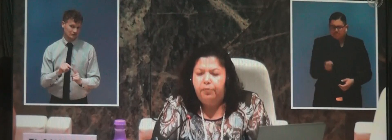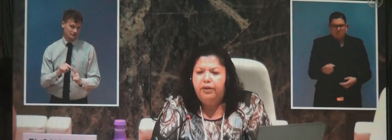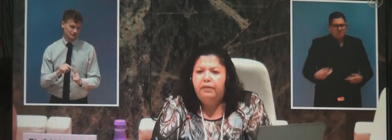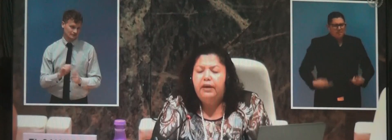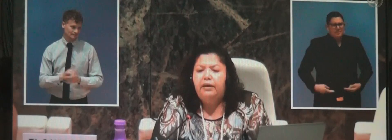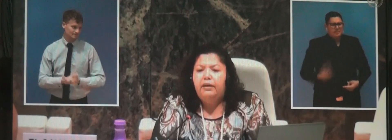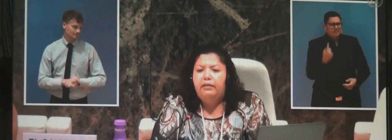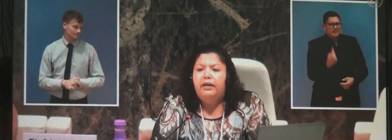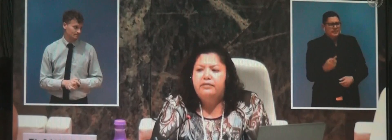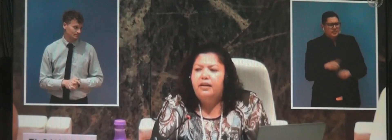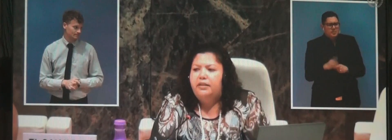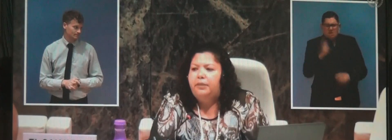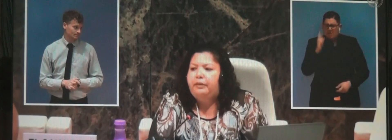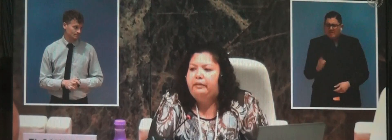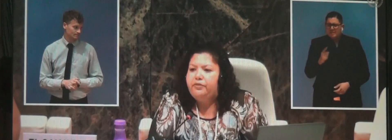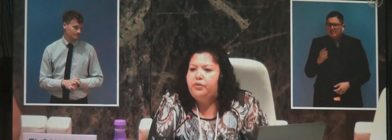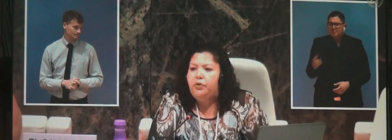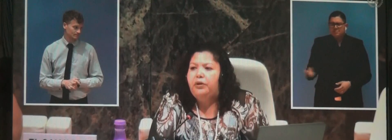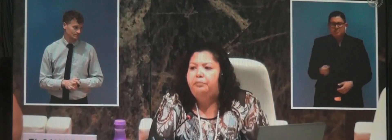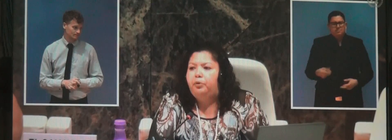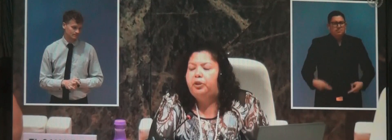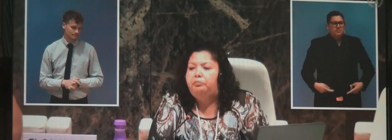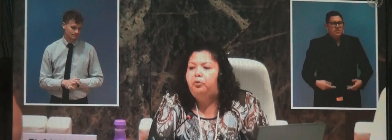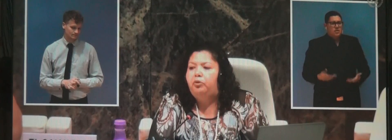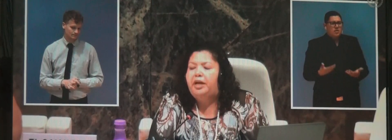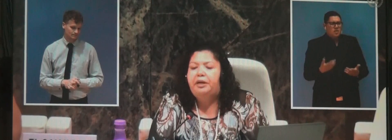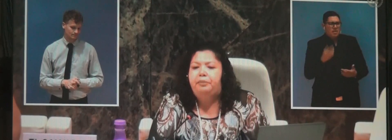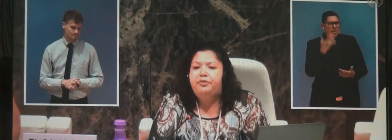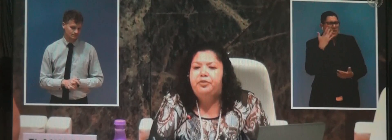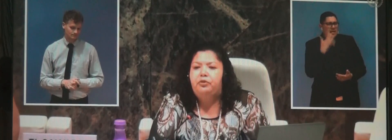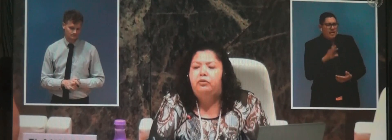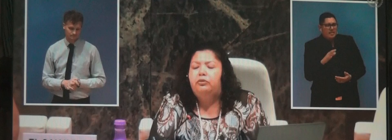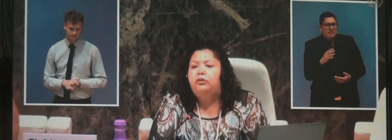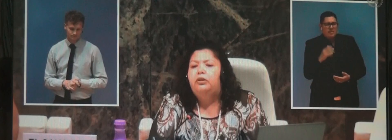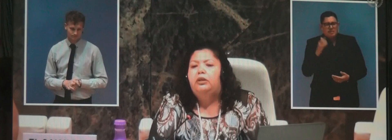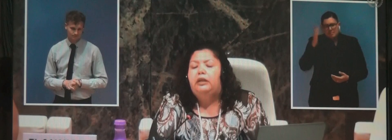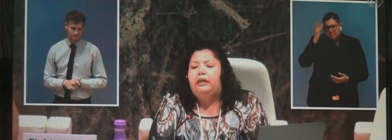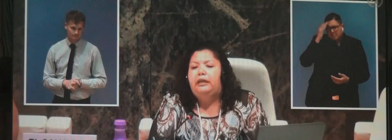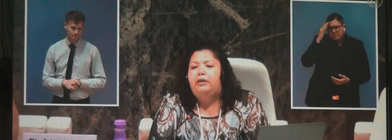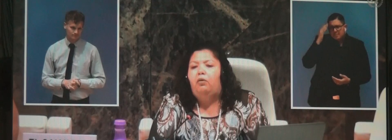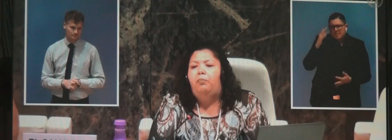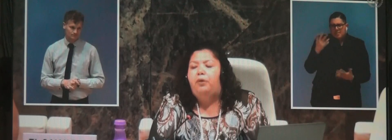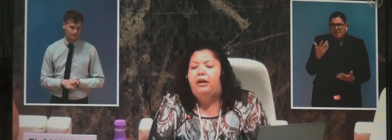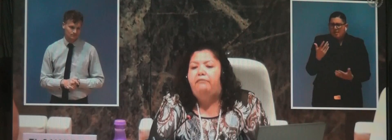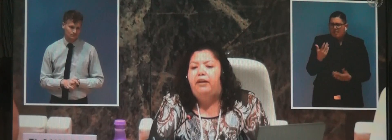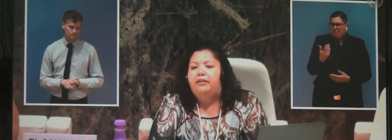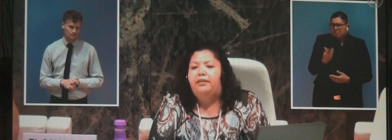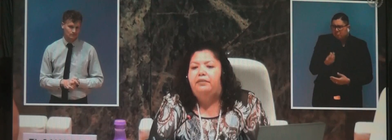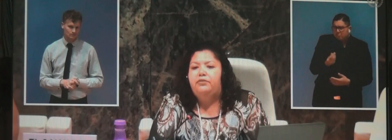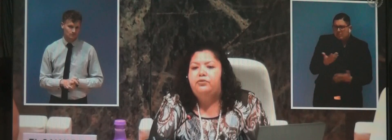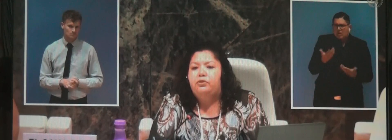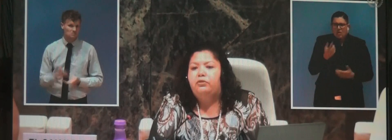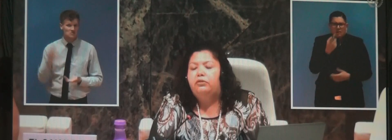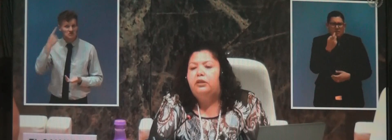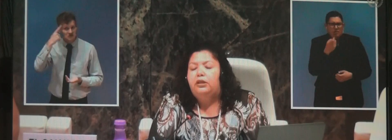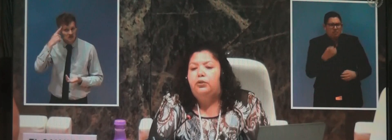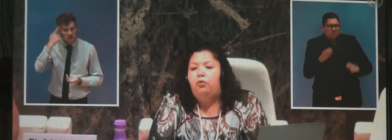porque puede darse la interpretación que por temor a represión o por la falta de